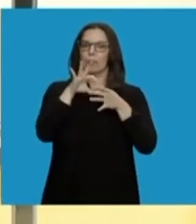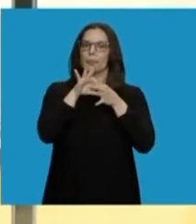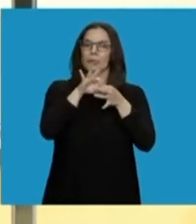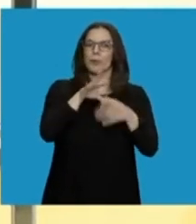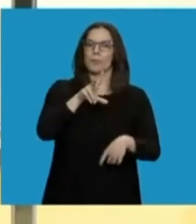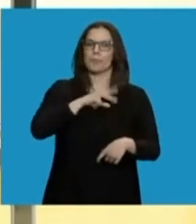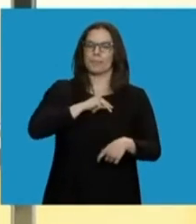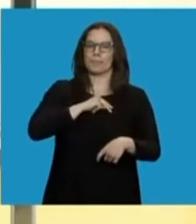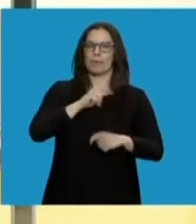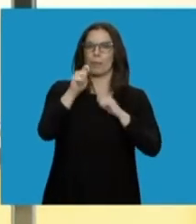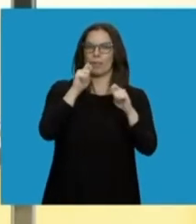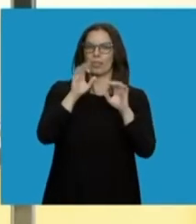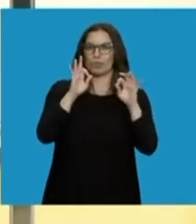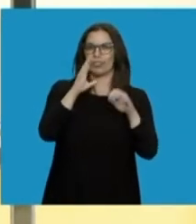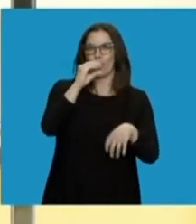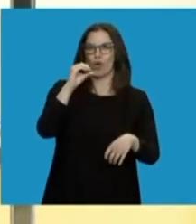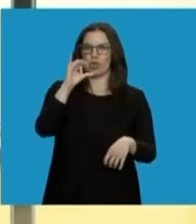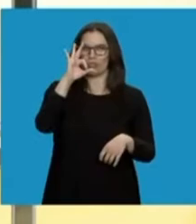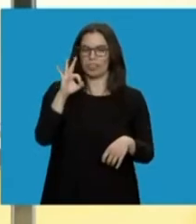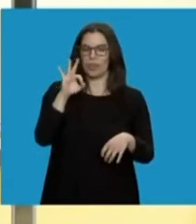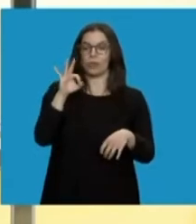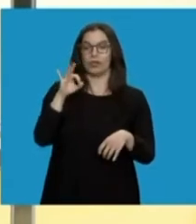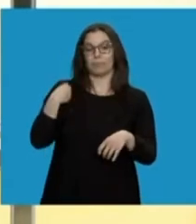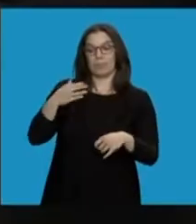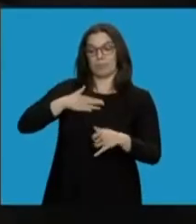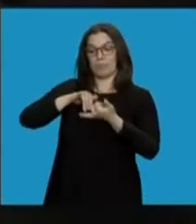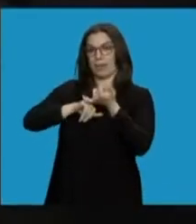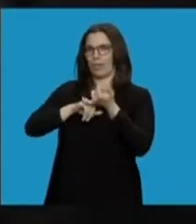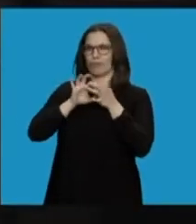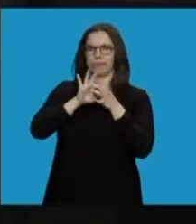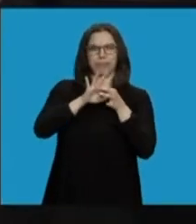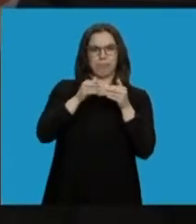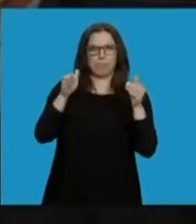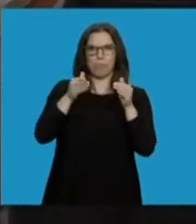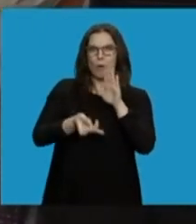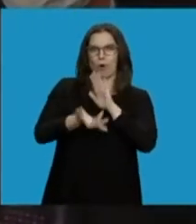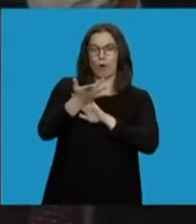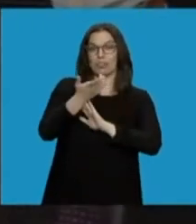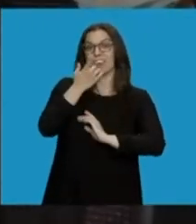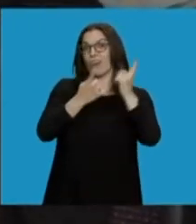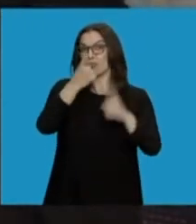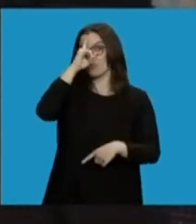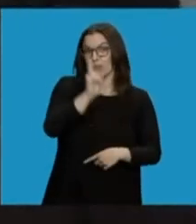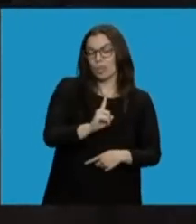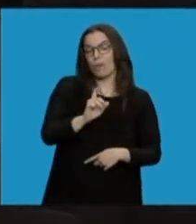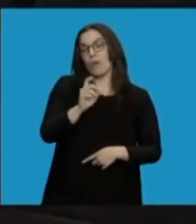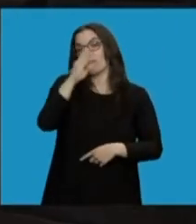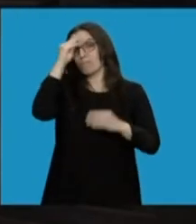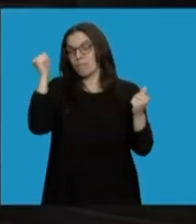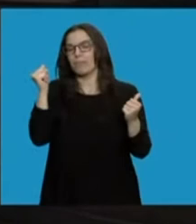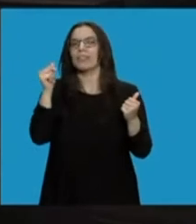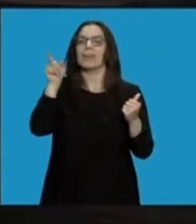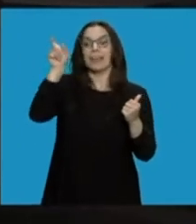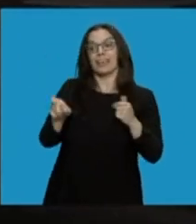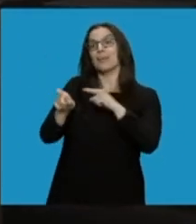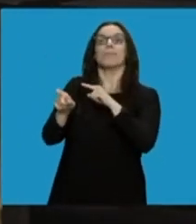de periodismo Francisco de Cossío, tan unidos a él desde el principio, ya que, por si alguien no lo sabe o no lo recuerda, estuvo